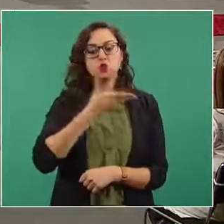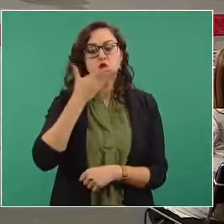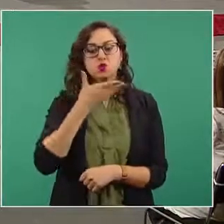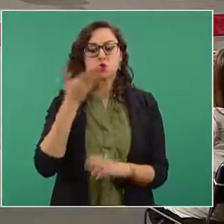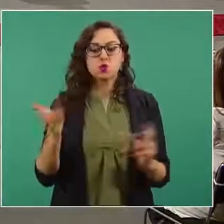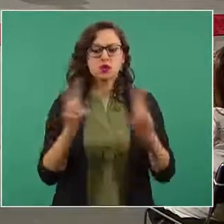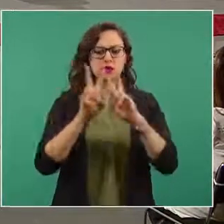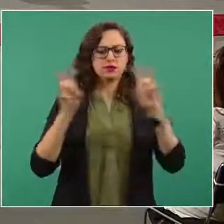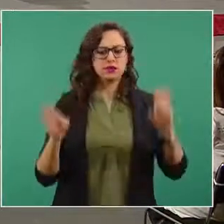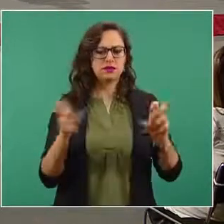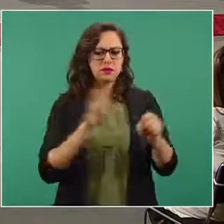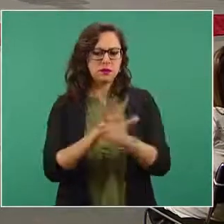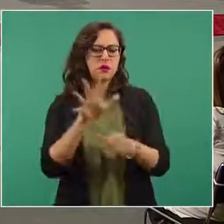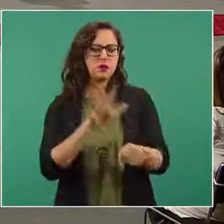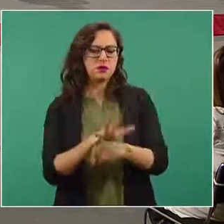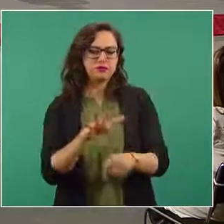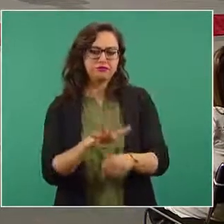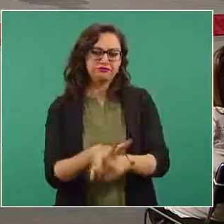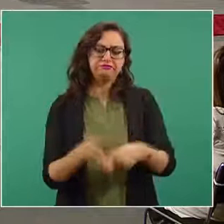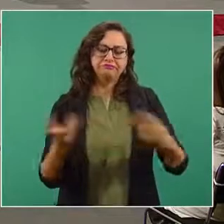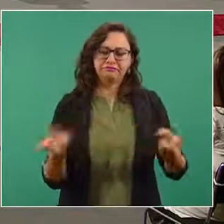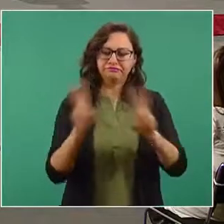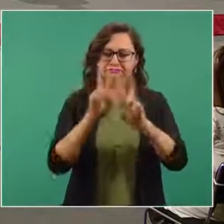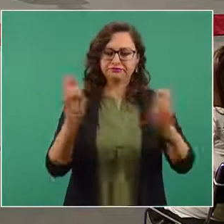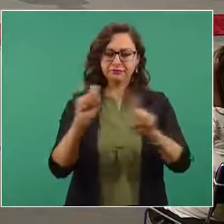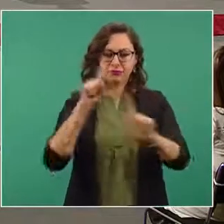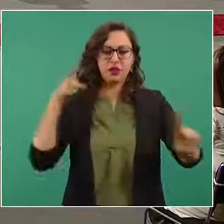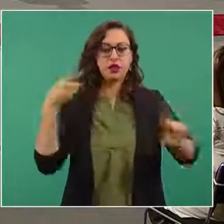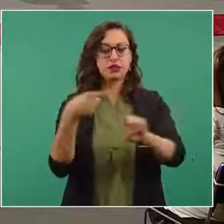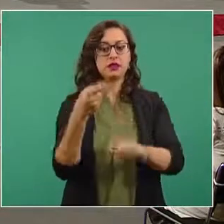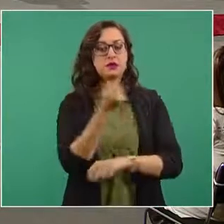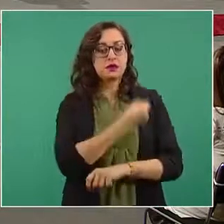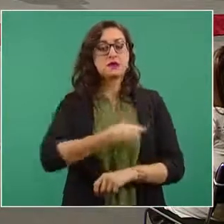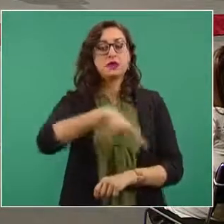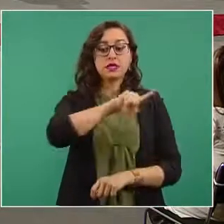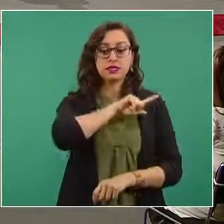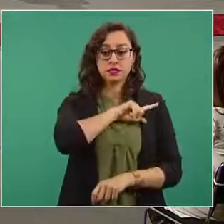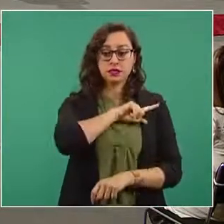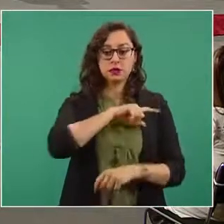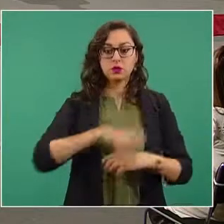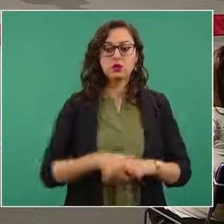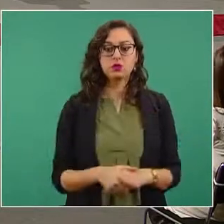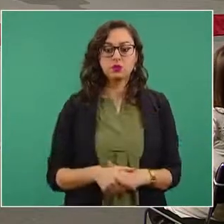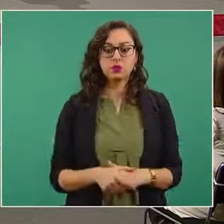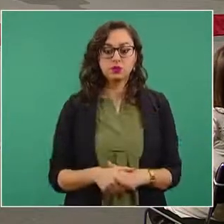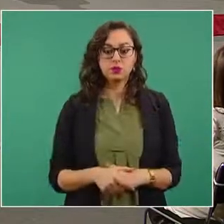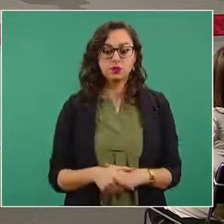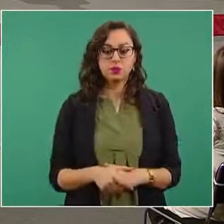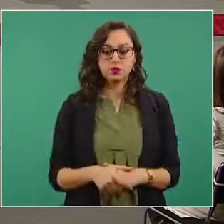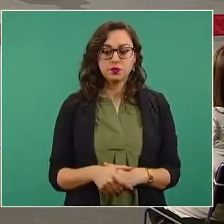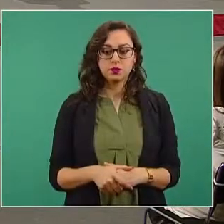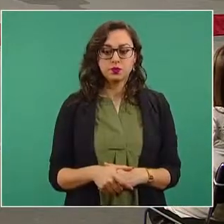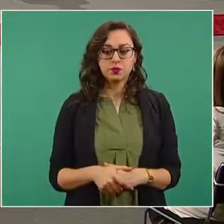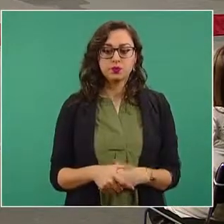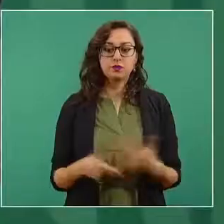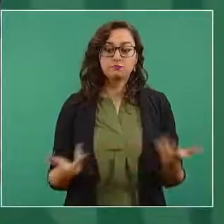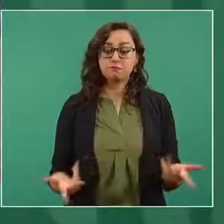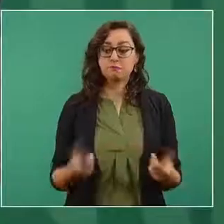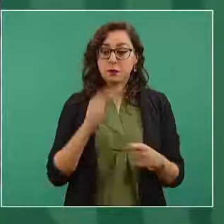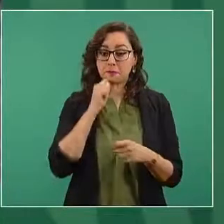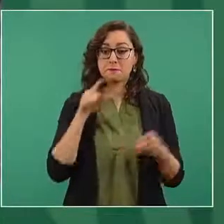el pulso de la salud y en especial lo que tiene que ver con la